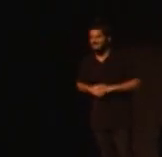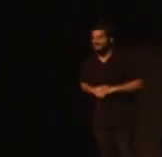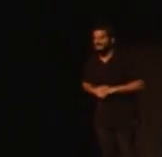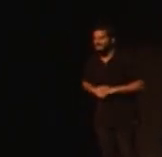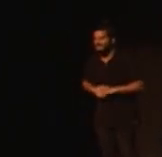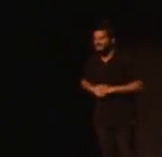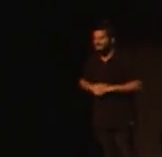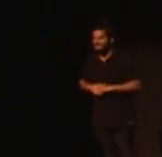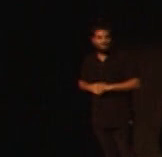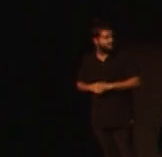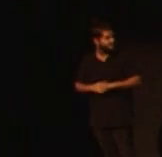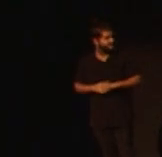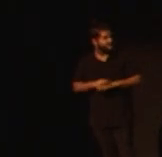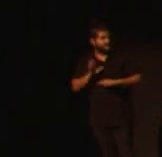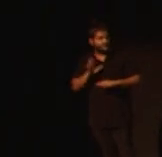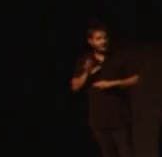los que vayan a subir con carpetita, cuidado,